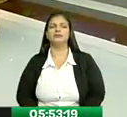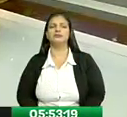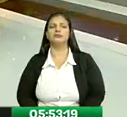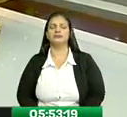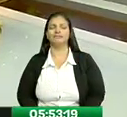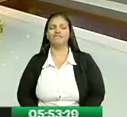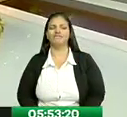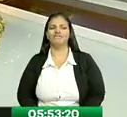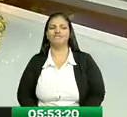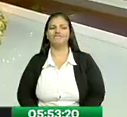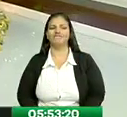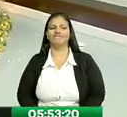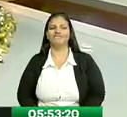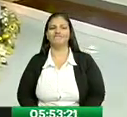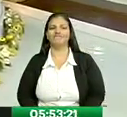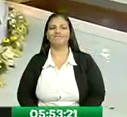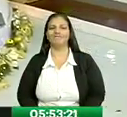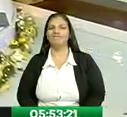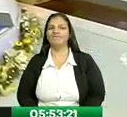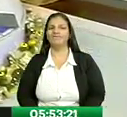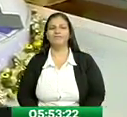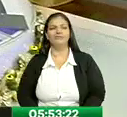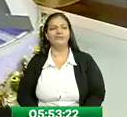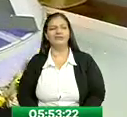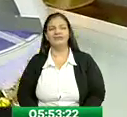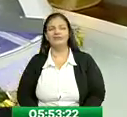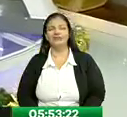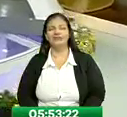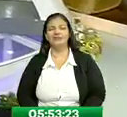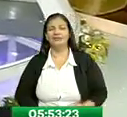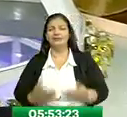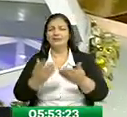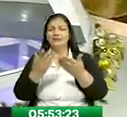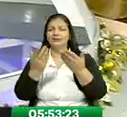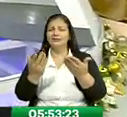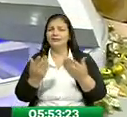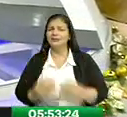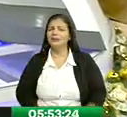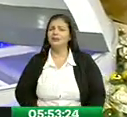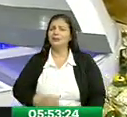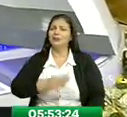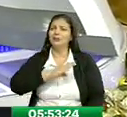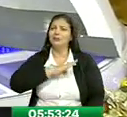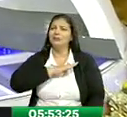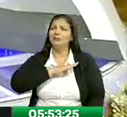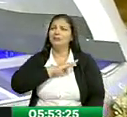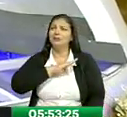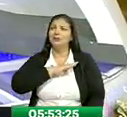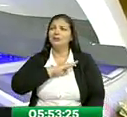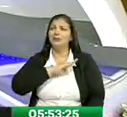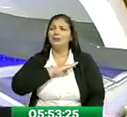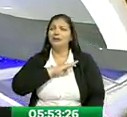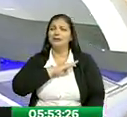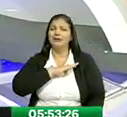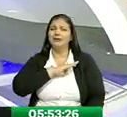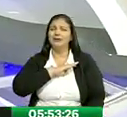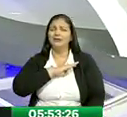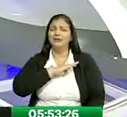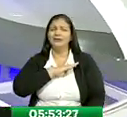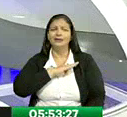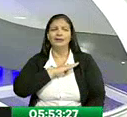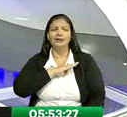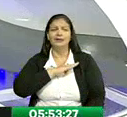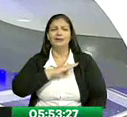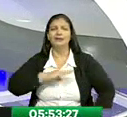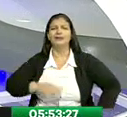Mira usted, mi querida Mayra, amables televidentes, ¿dónde estamos? Bueno, estamos en RTC. Sí, claro. Pero ¿dónde estamos? No se me cambia, cuidado. No,